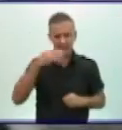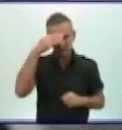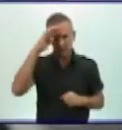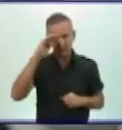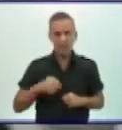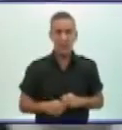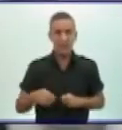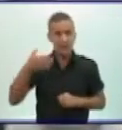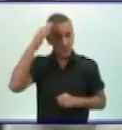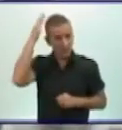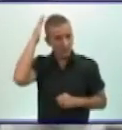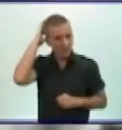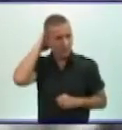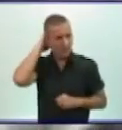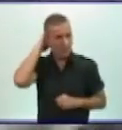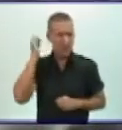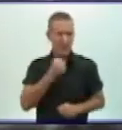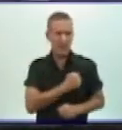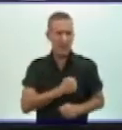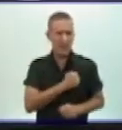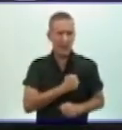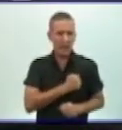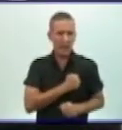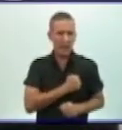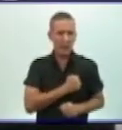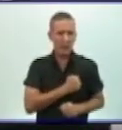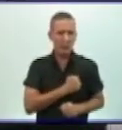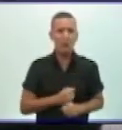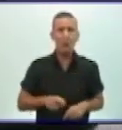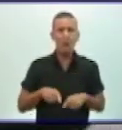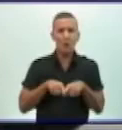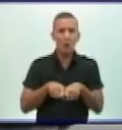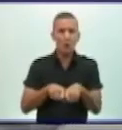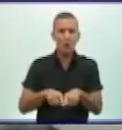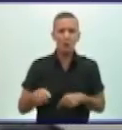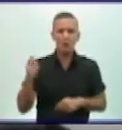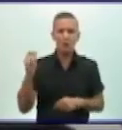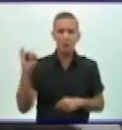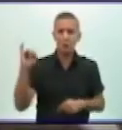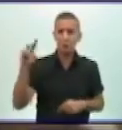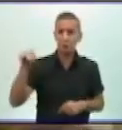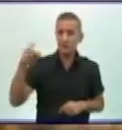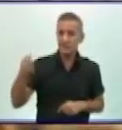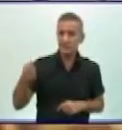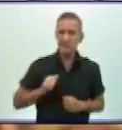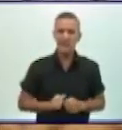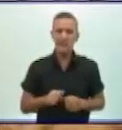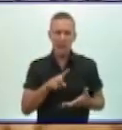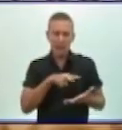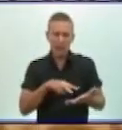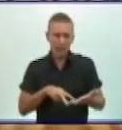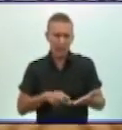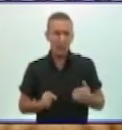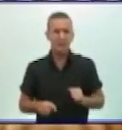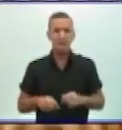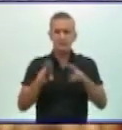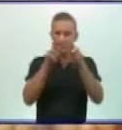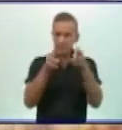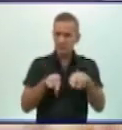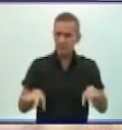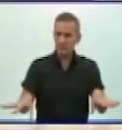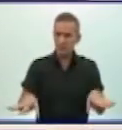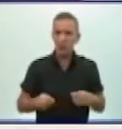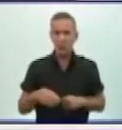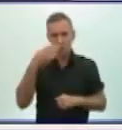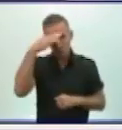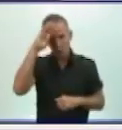hermosa historia de amor con la fotógrafa italiana Tina Modotti. Y sobre este bello romance puedes leer artículos en el portal de la revista digital Cuba Literaria